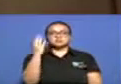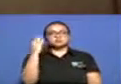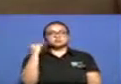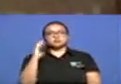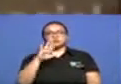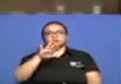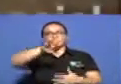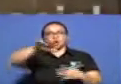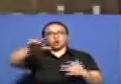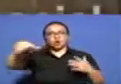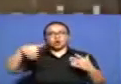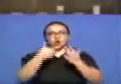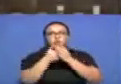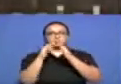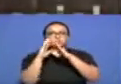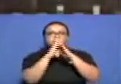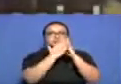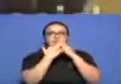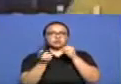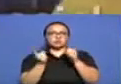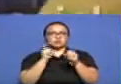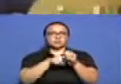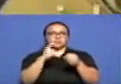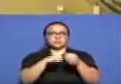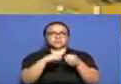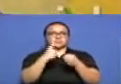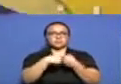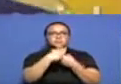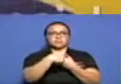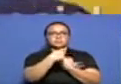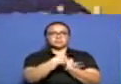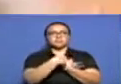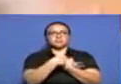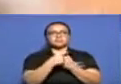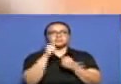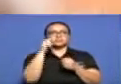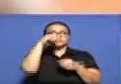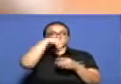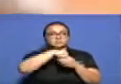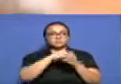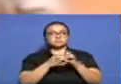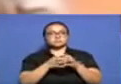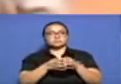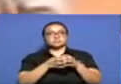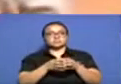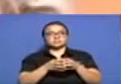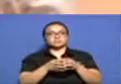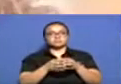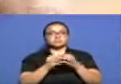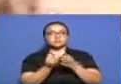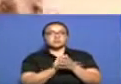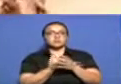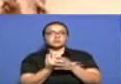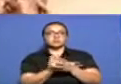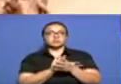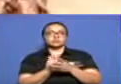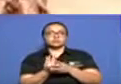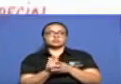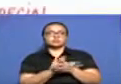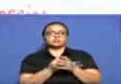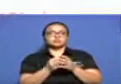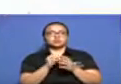todos los asociados y las personas que se agremian tienen esa calidad de dueño, que es